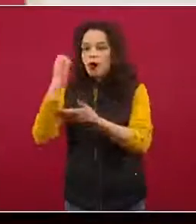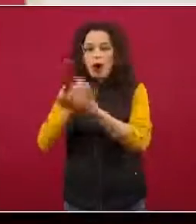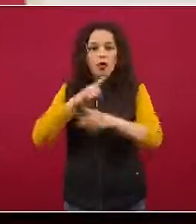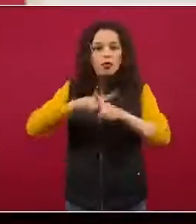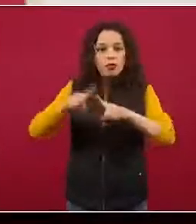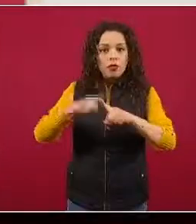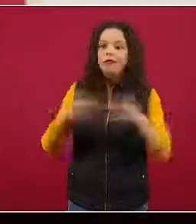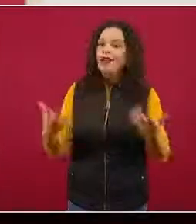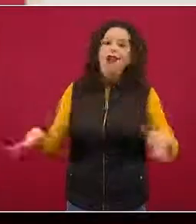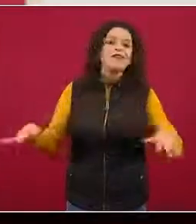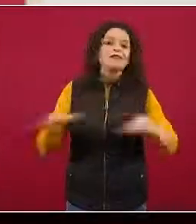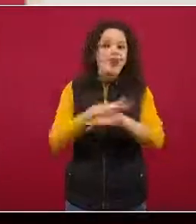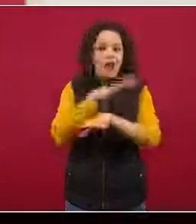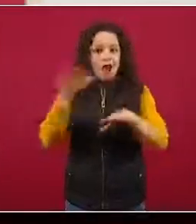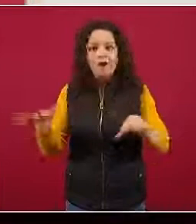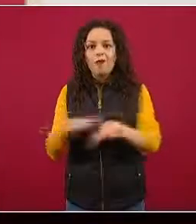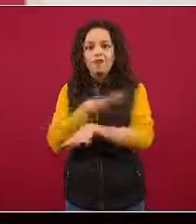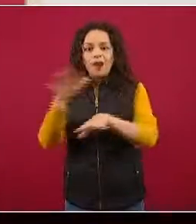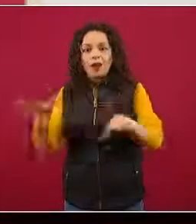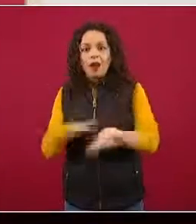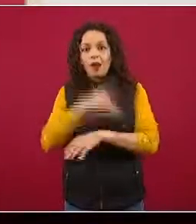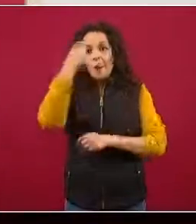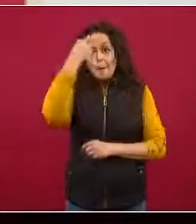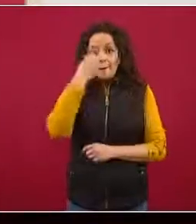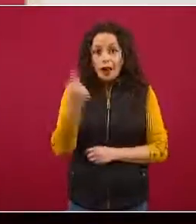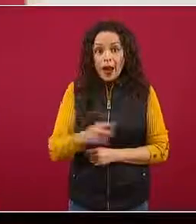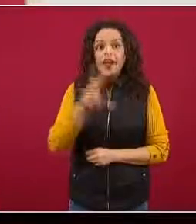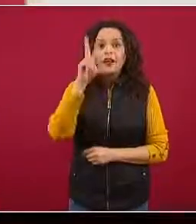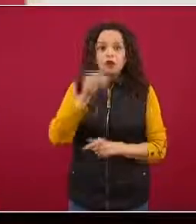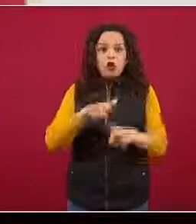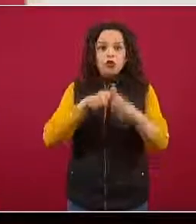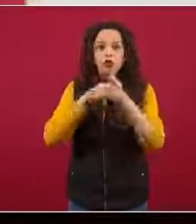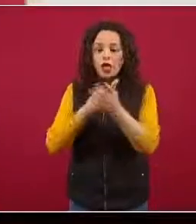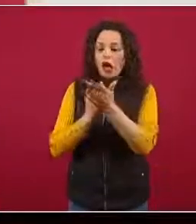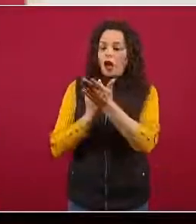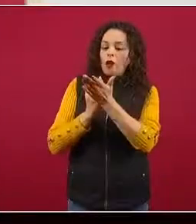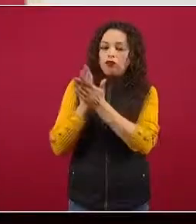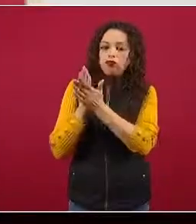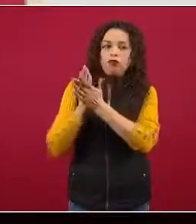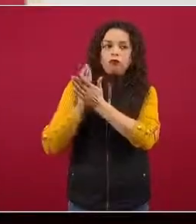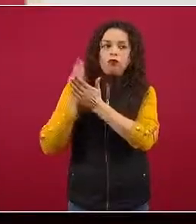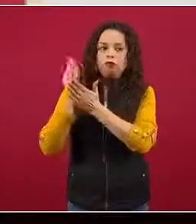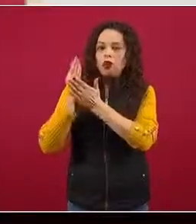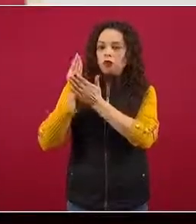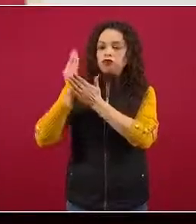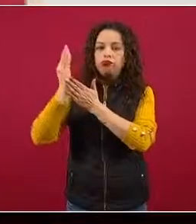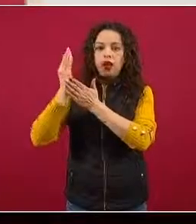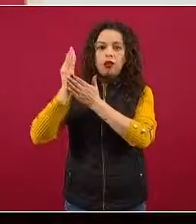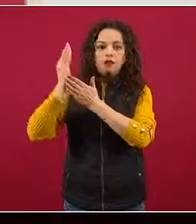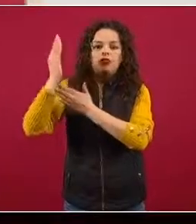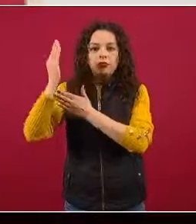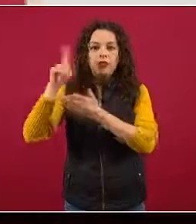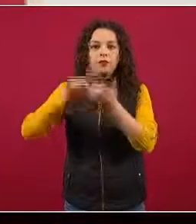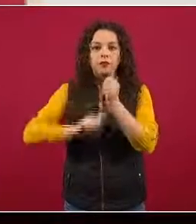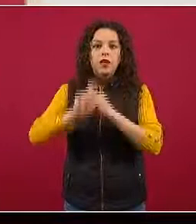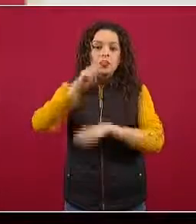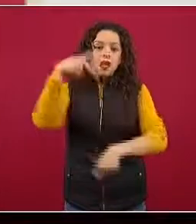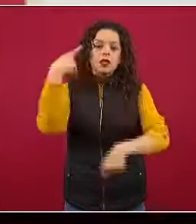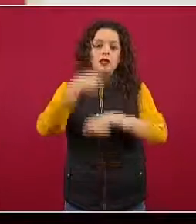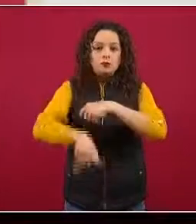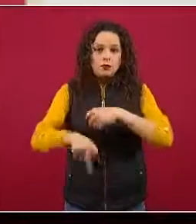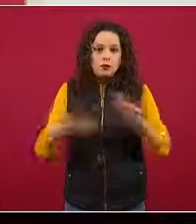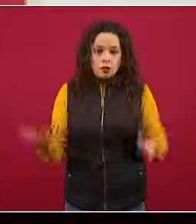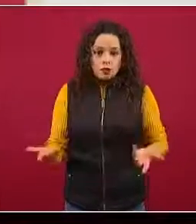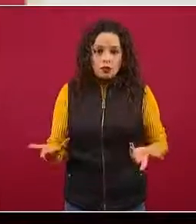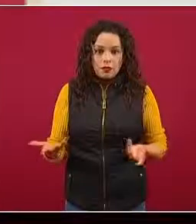seguir incrementando en la calificación o en la estimación del riesgo epidémico,